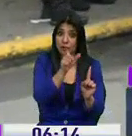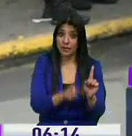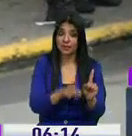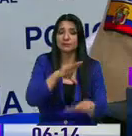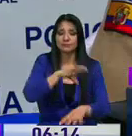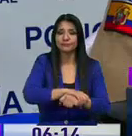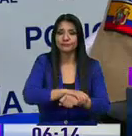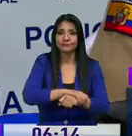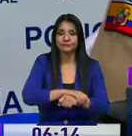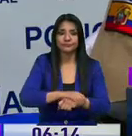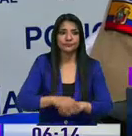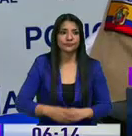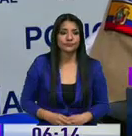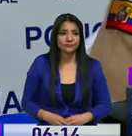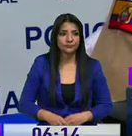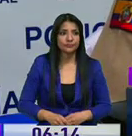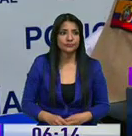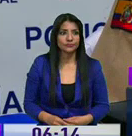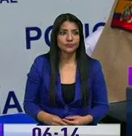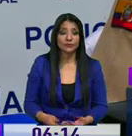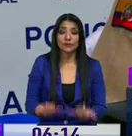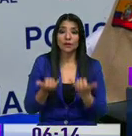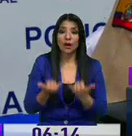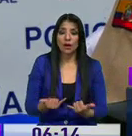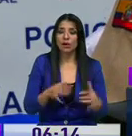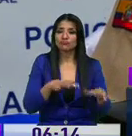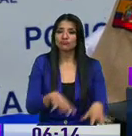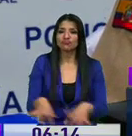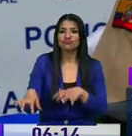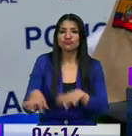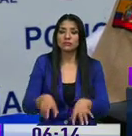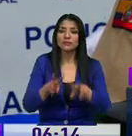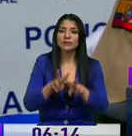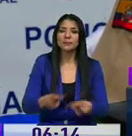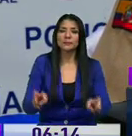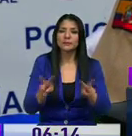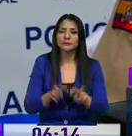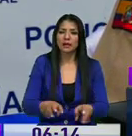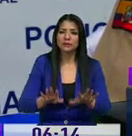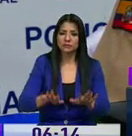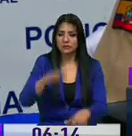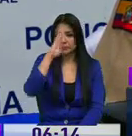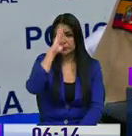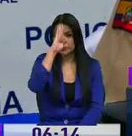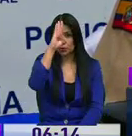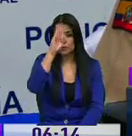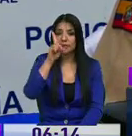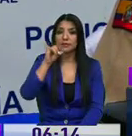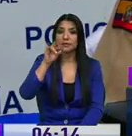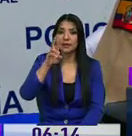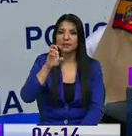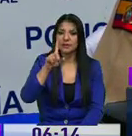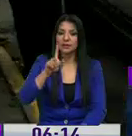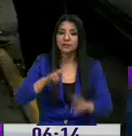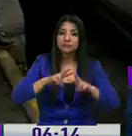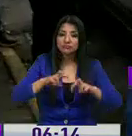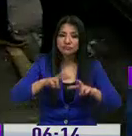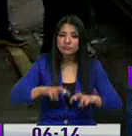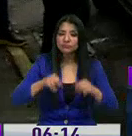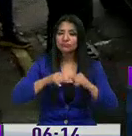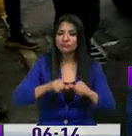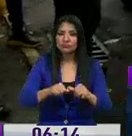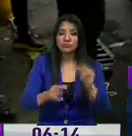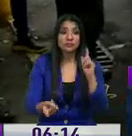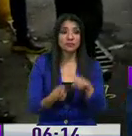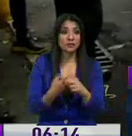detenido estamos haciendo todas las coordinaciones de toda la investigación necesaria con la dina set para tratar de esclarecer el hecho hasta el cierre